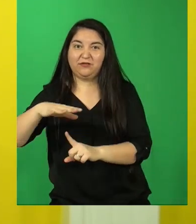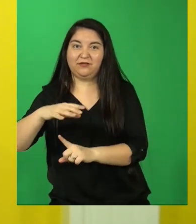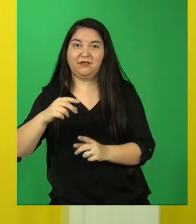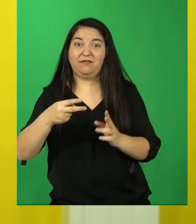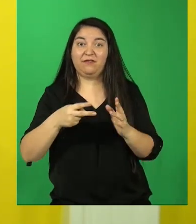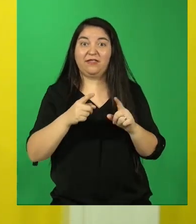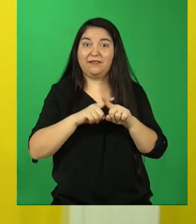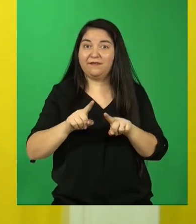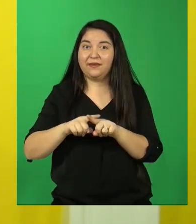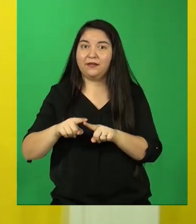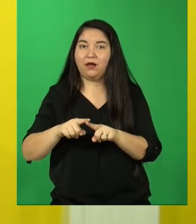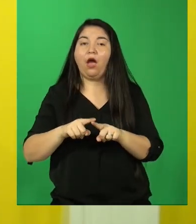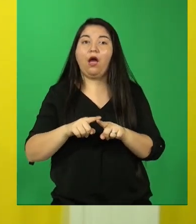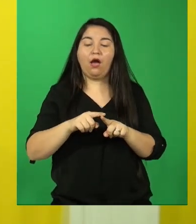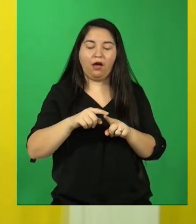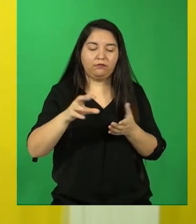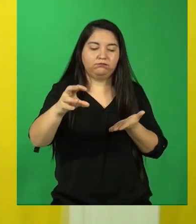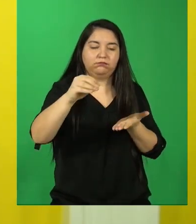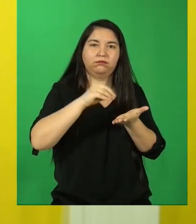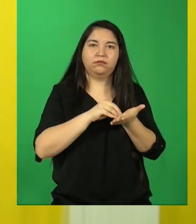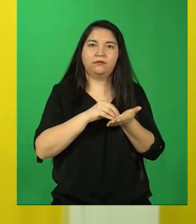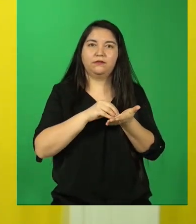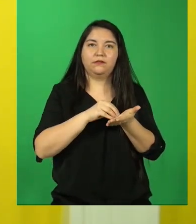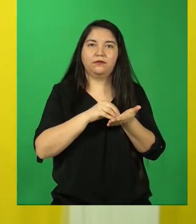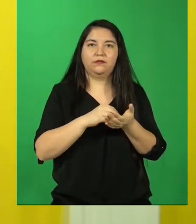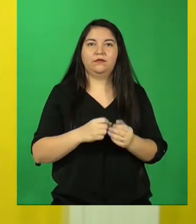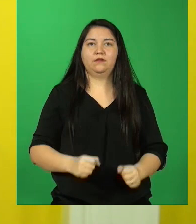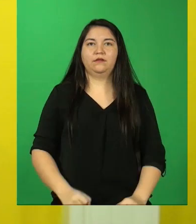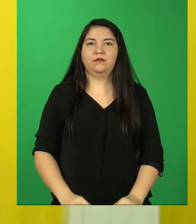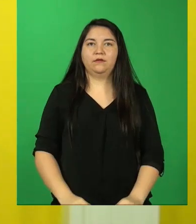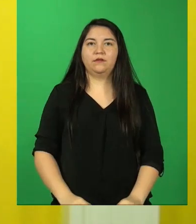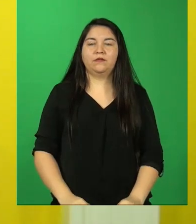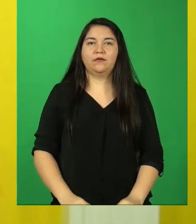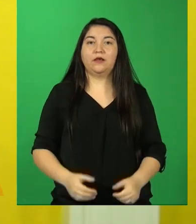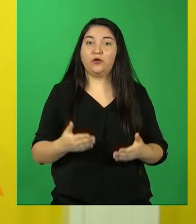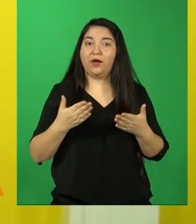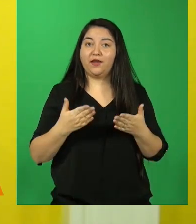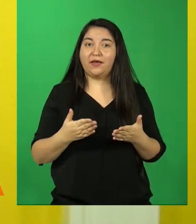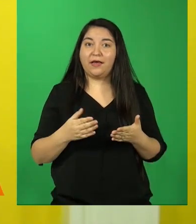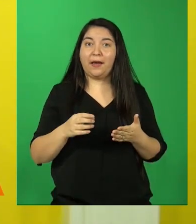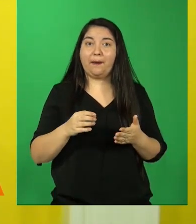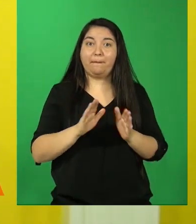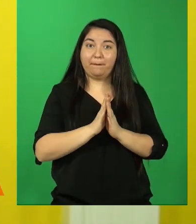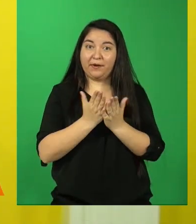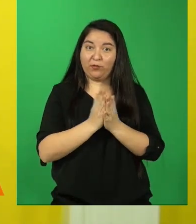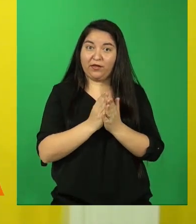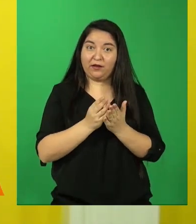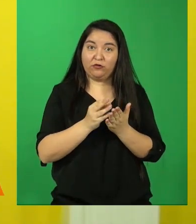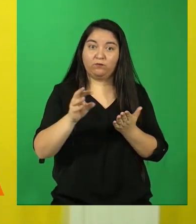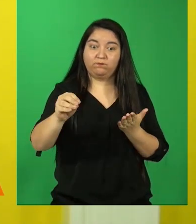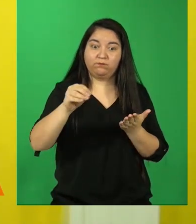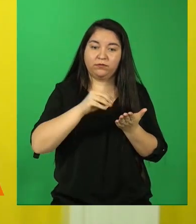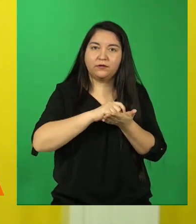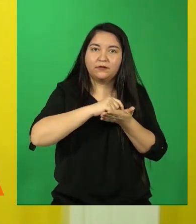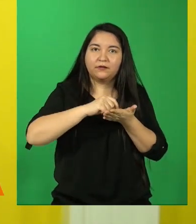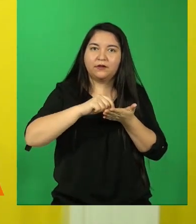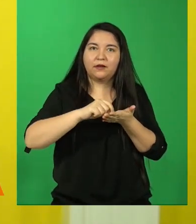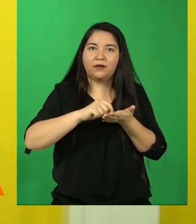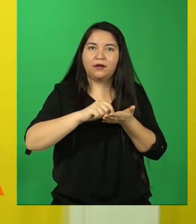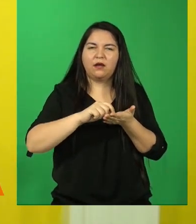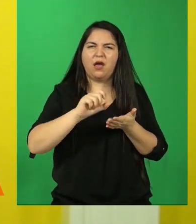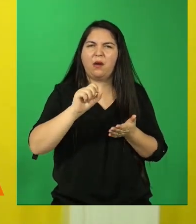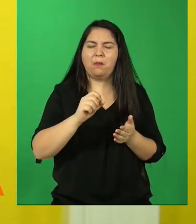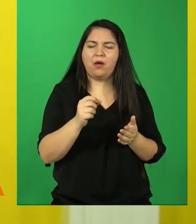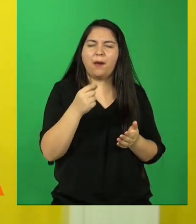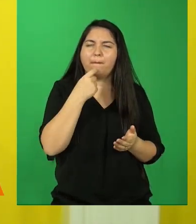¿Qué más? Sí, conocimiento. Entonces yo ahí, en mi cuaderno, voy a poner la pregunta, ¿qué